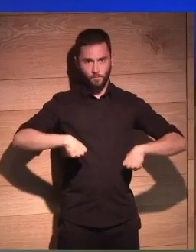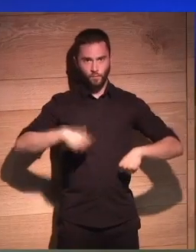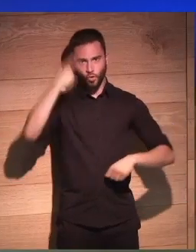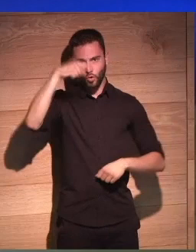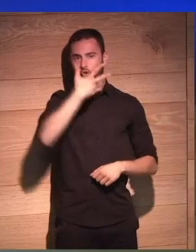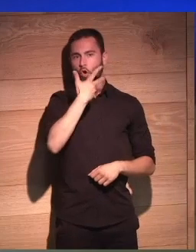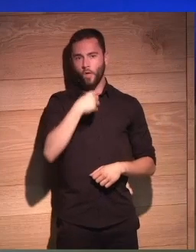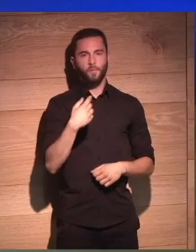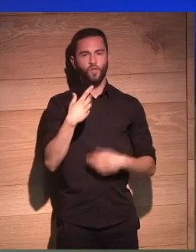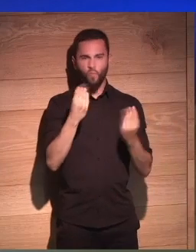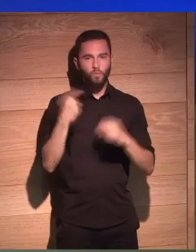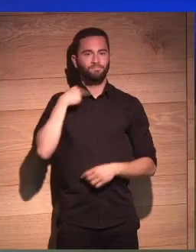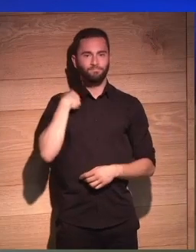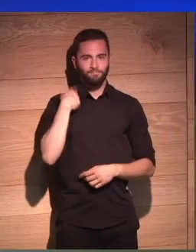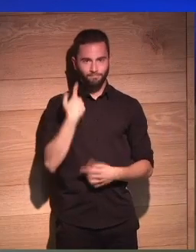mucho conocimiento,